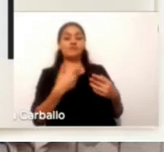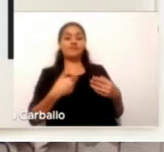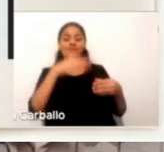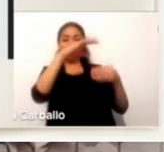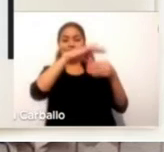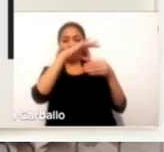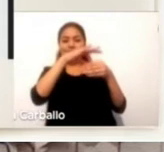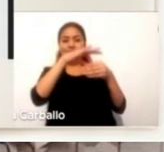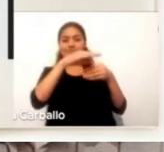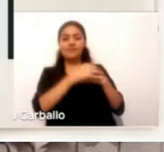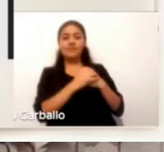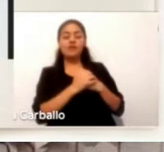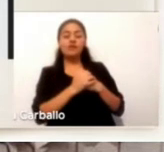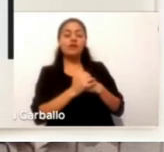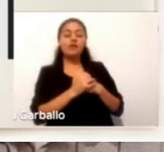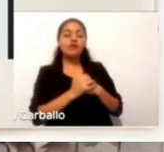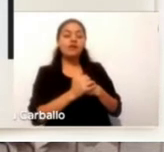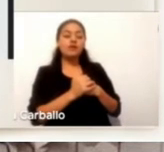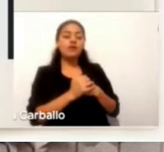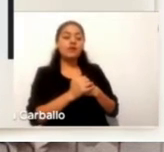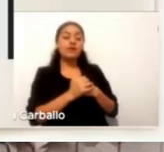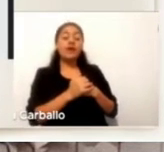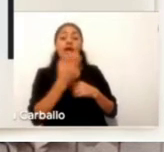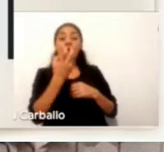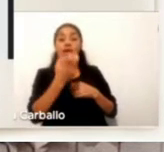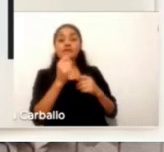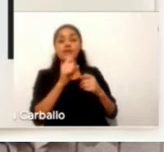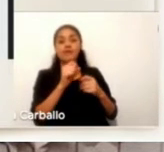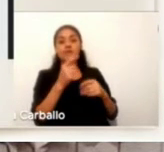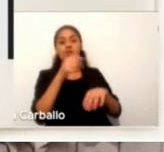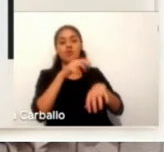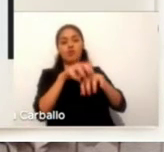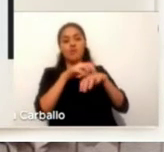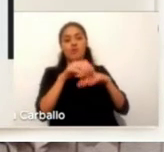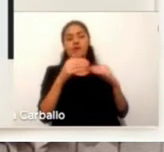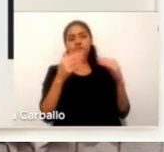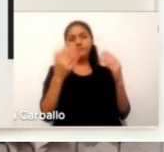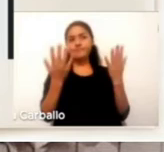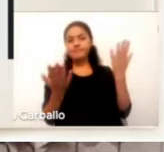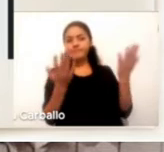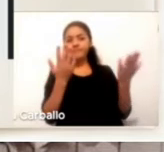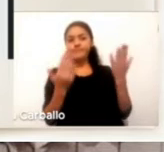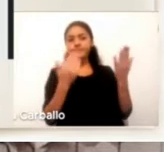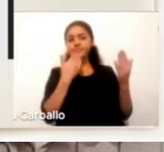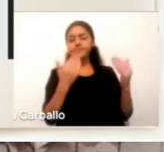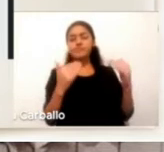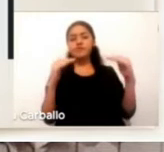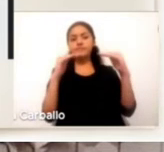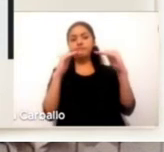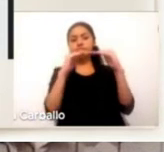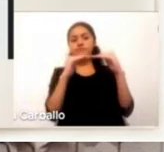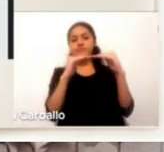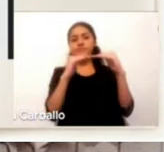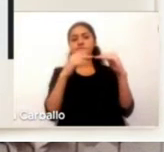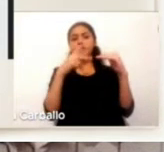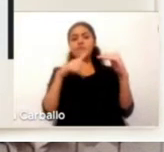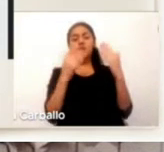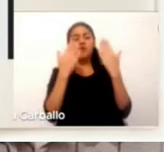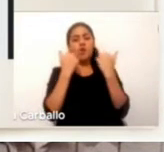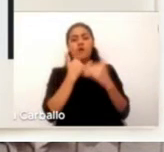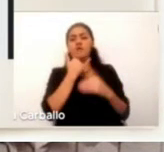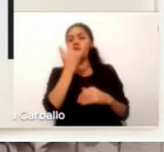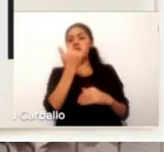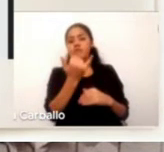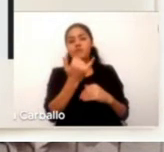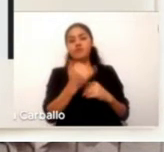acta de escrutinio, cifra que coincide con los otros dos rubros fundamentales, por lo que no puede estimarse que exista un error en el cómputo